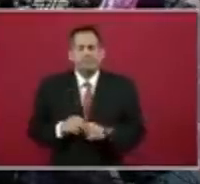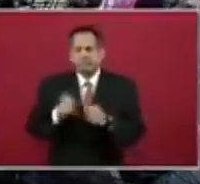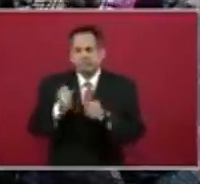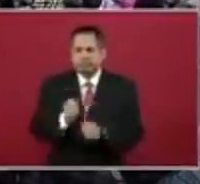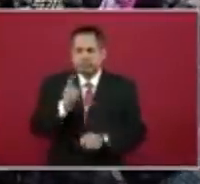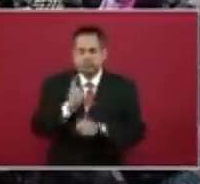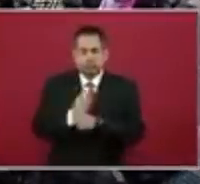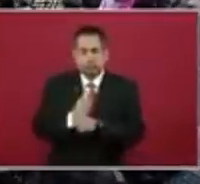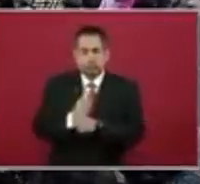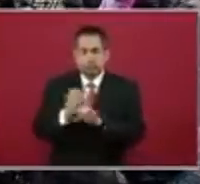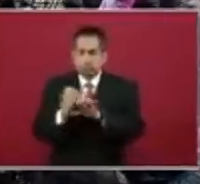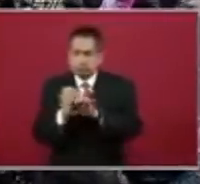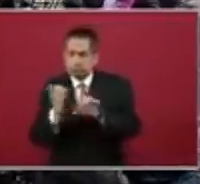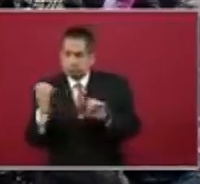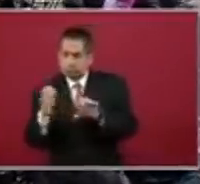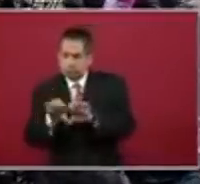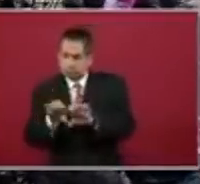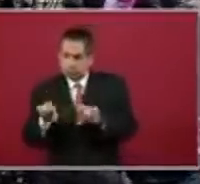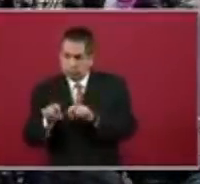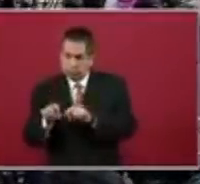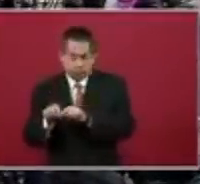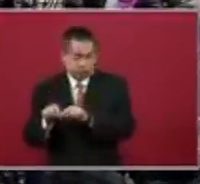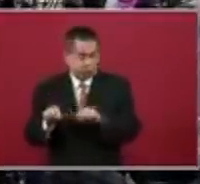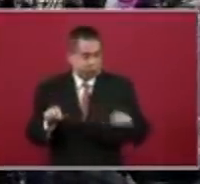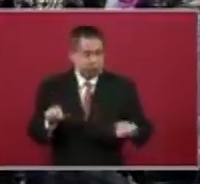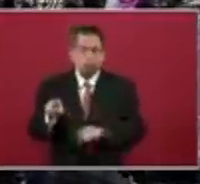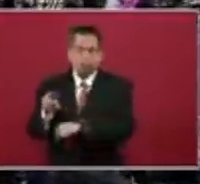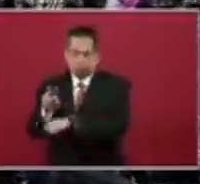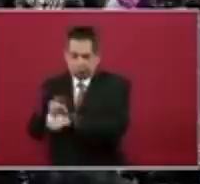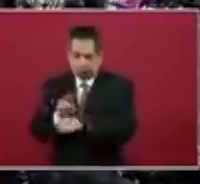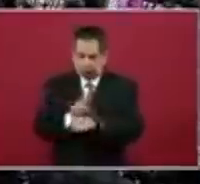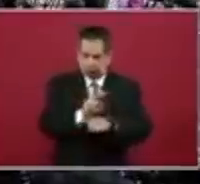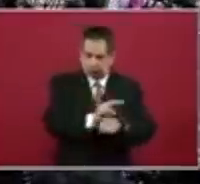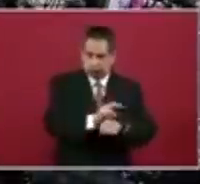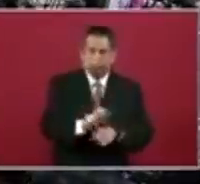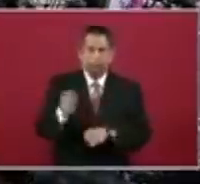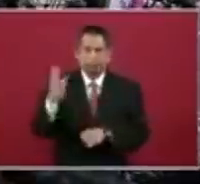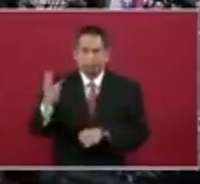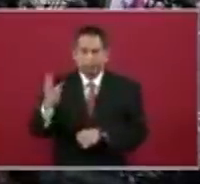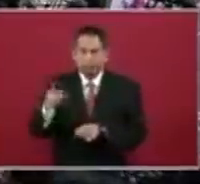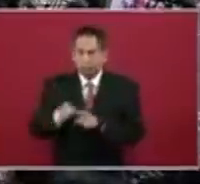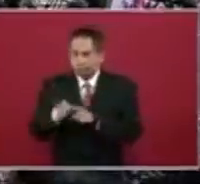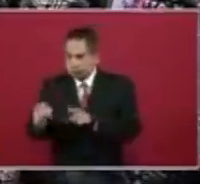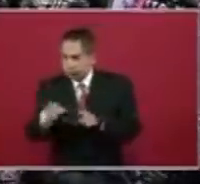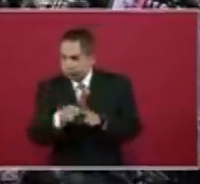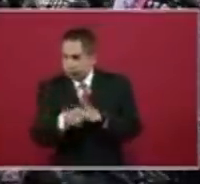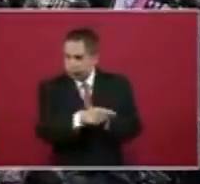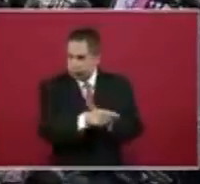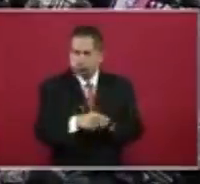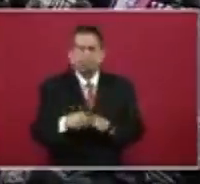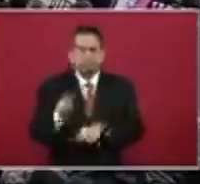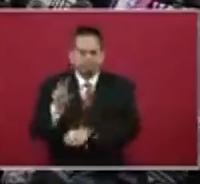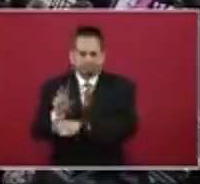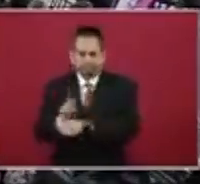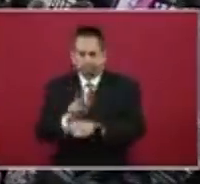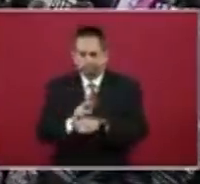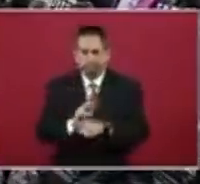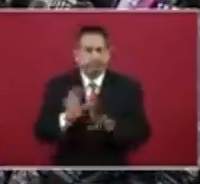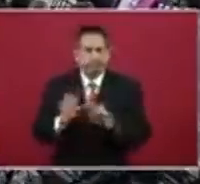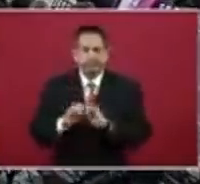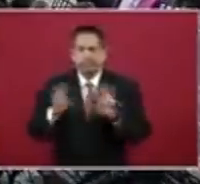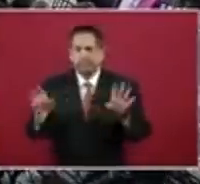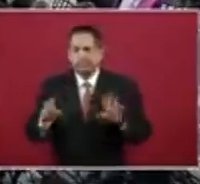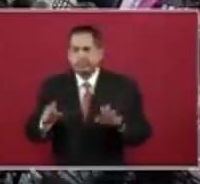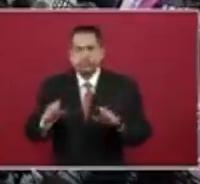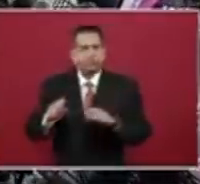seguridad en ductos. Se nos encomendaron en 3 ductos. Claro, nos repartimos la